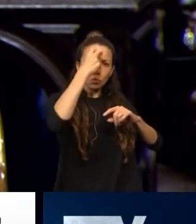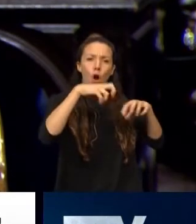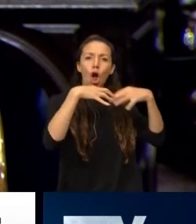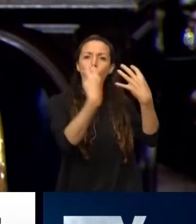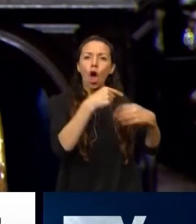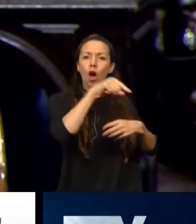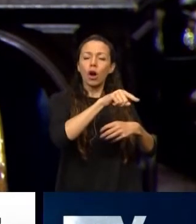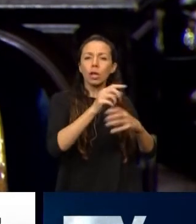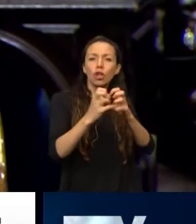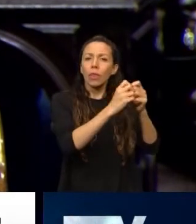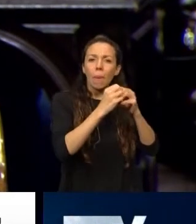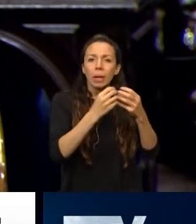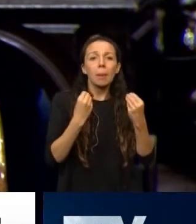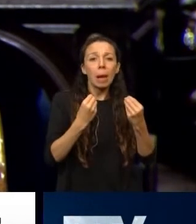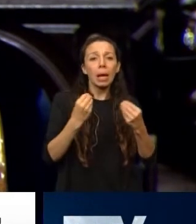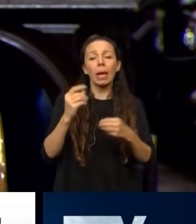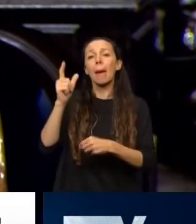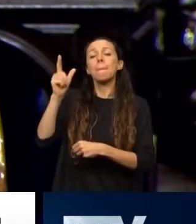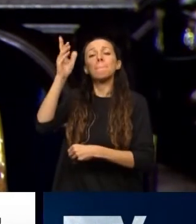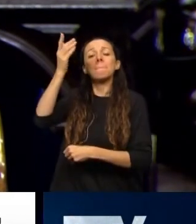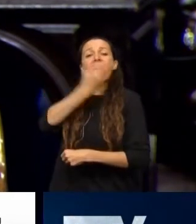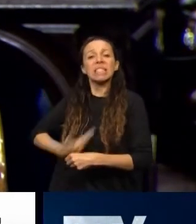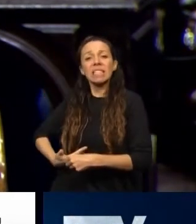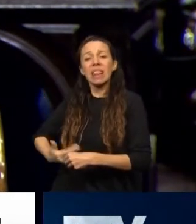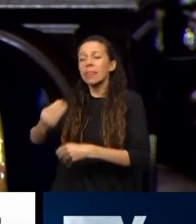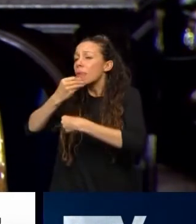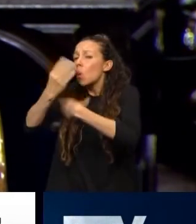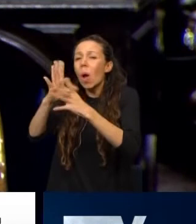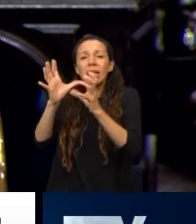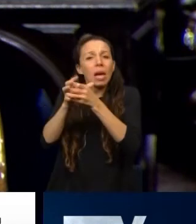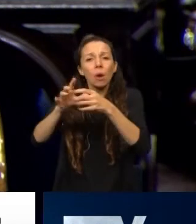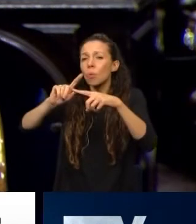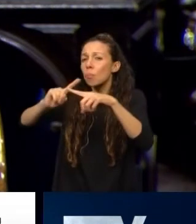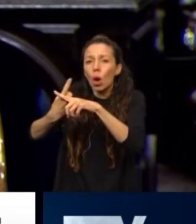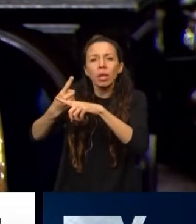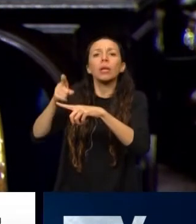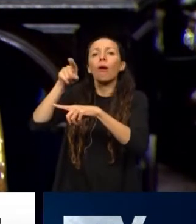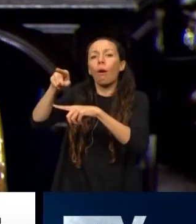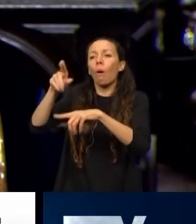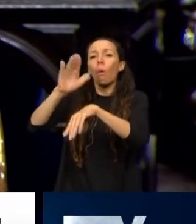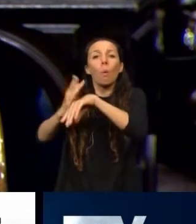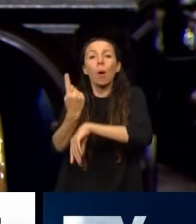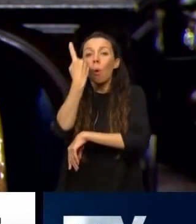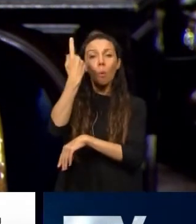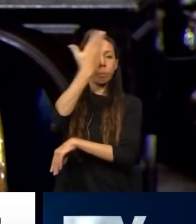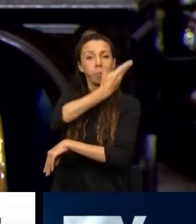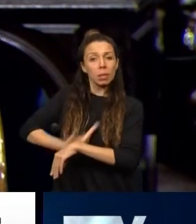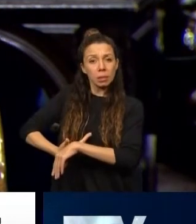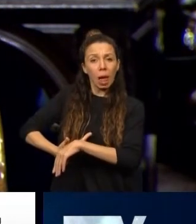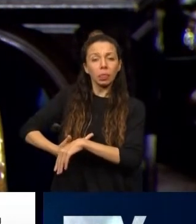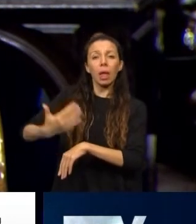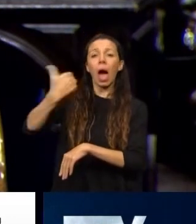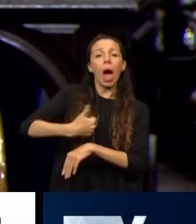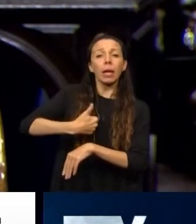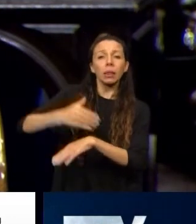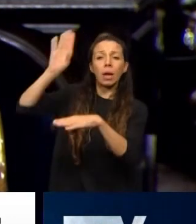República Argentina un presidente, sea del color político que sea, endeude a la Argentina por los próximos 100